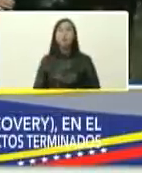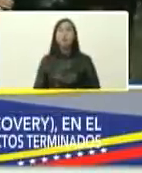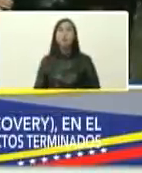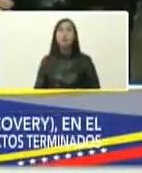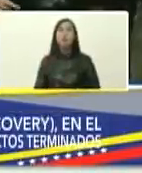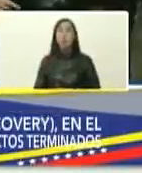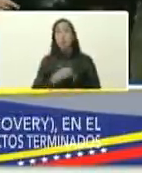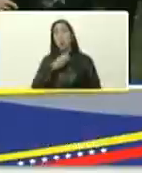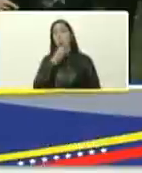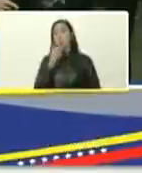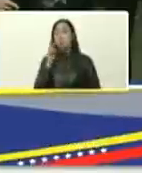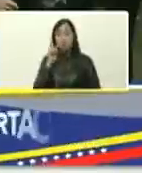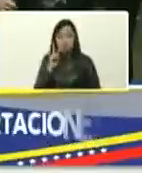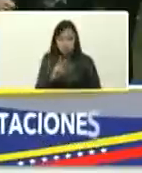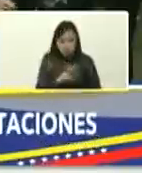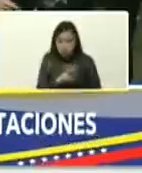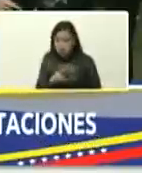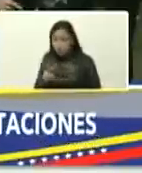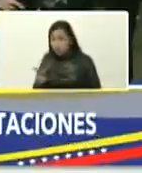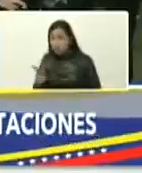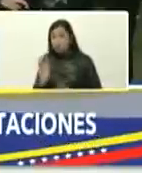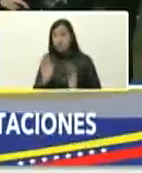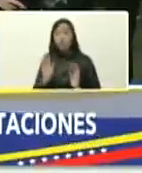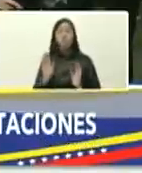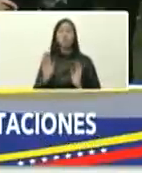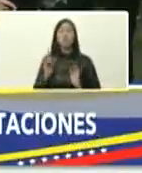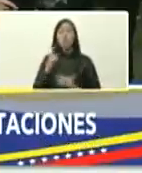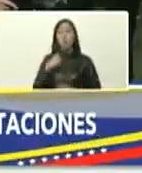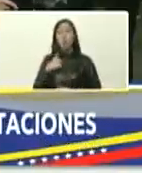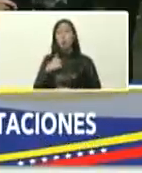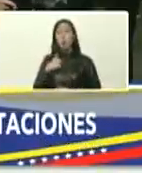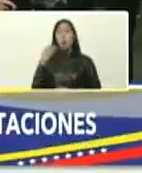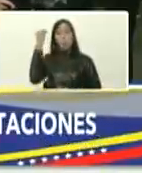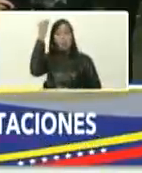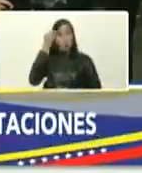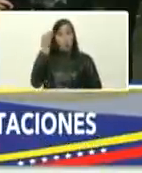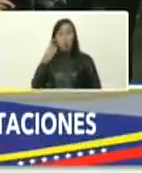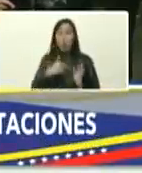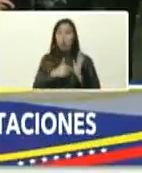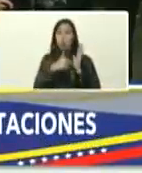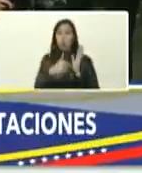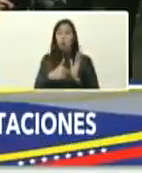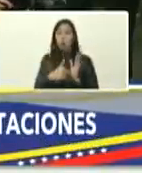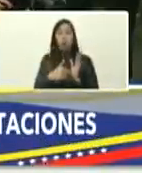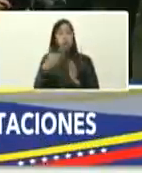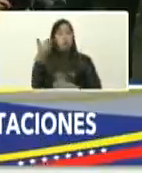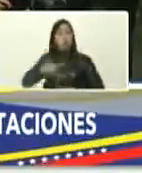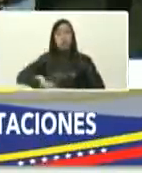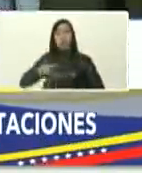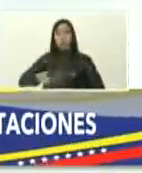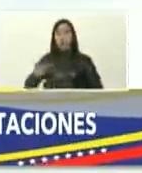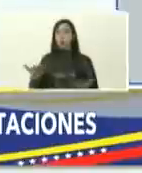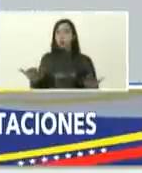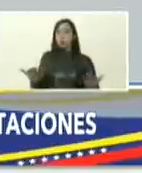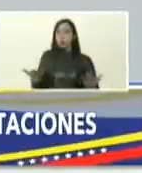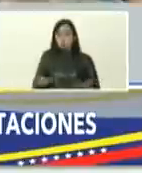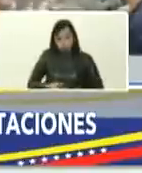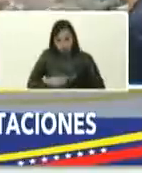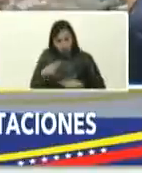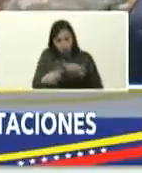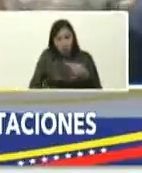todo esto me parece una demostración práctica de que hay que